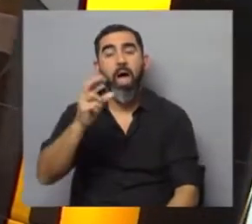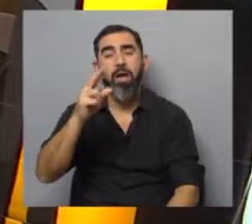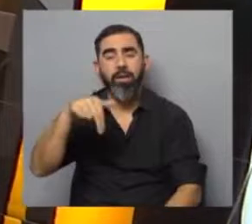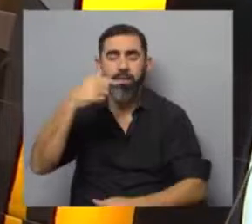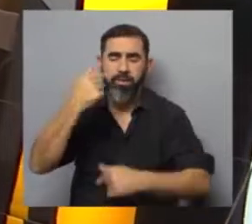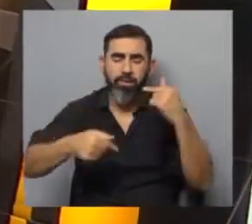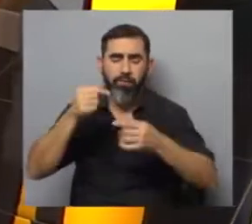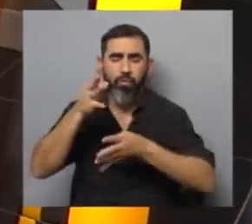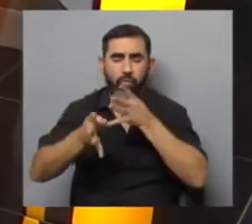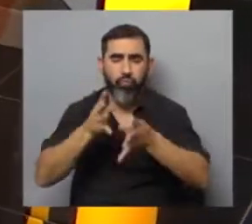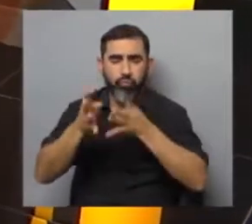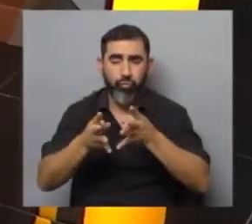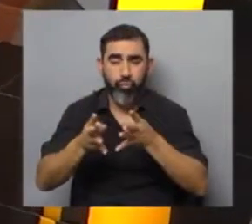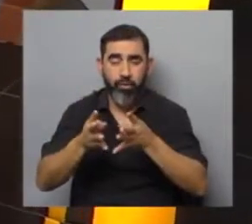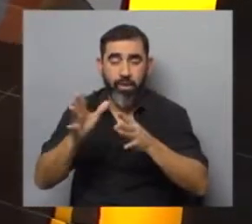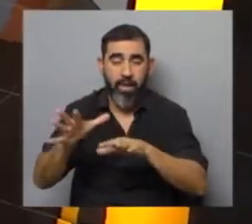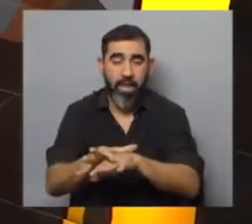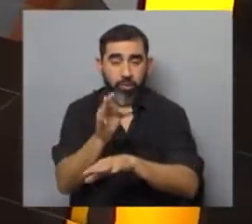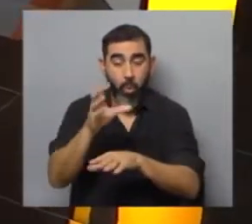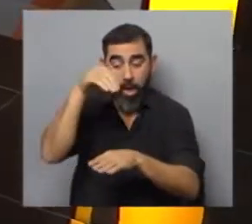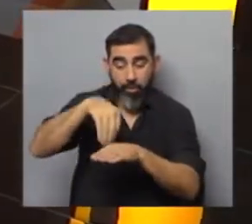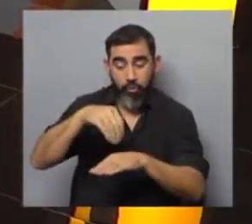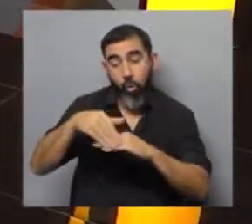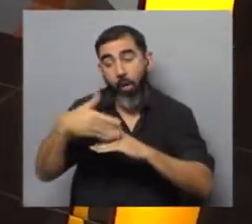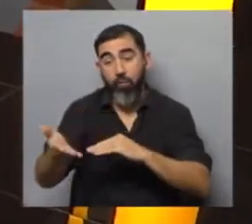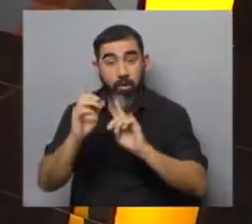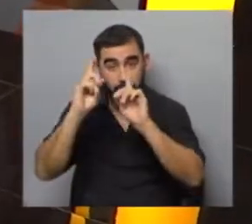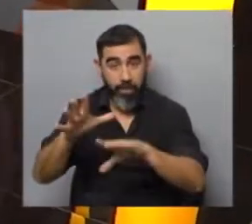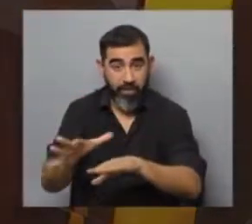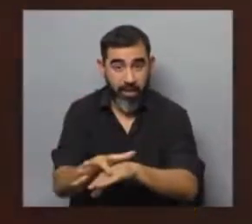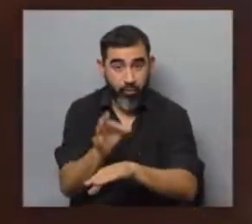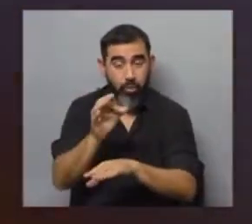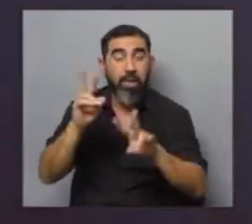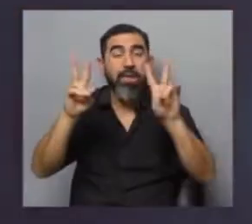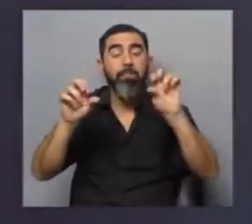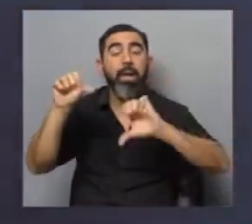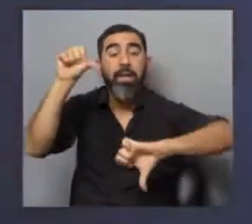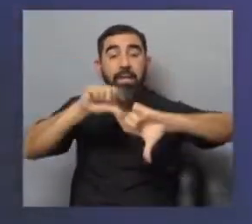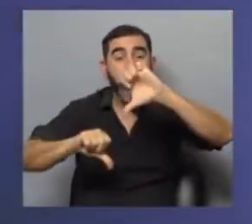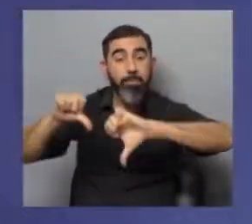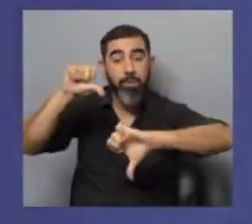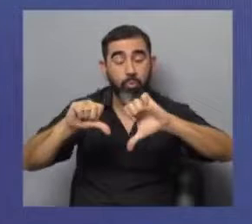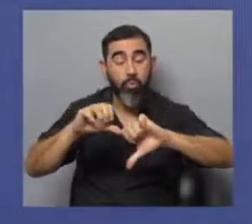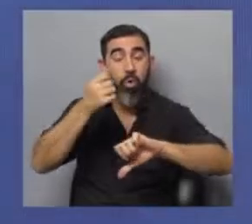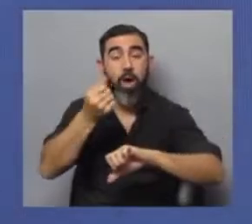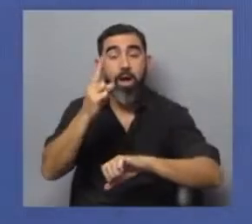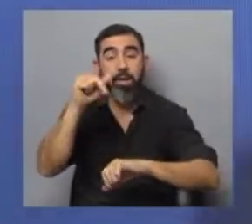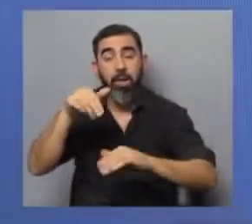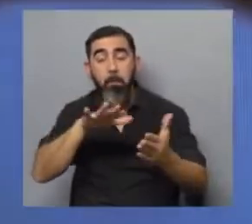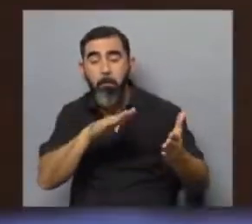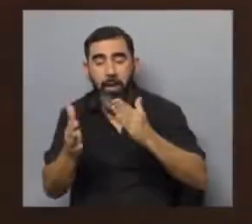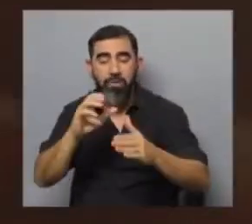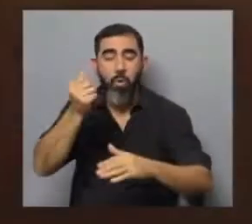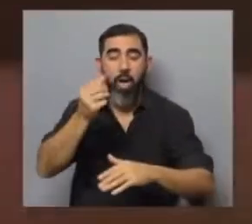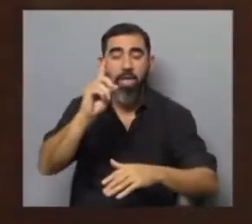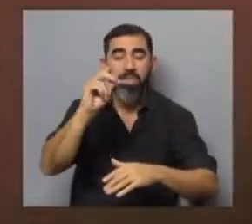funciones dentro y fuera de la célula, como bien decís. Químicamente el ARN es muy parecido al